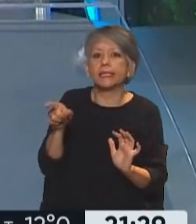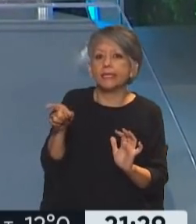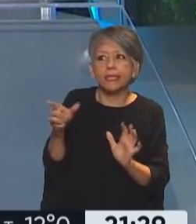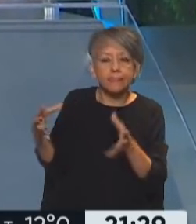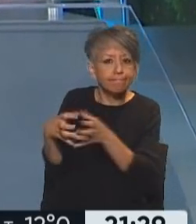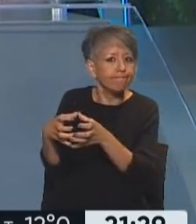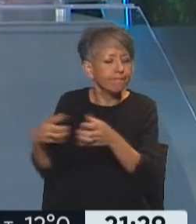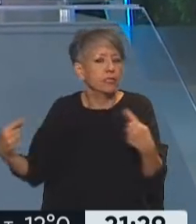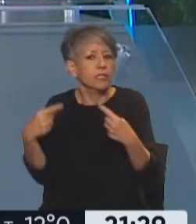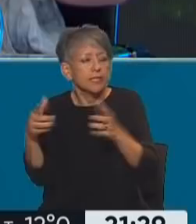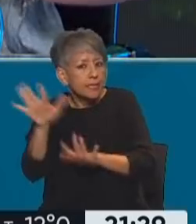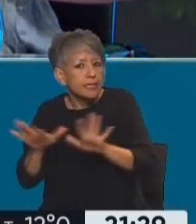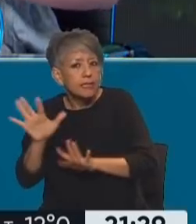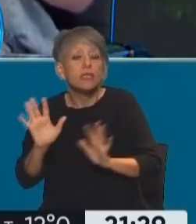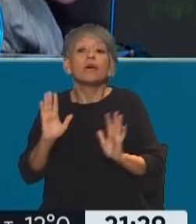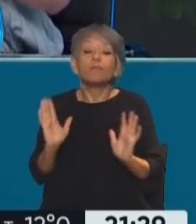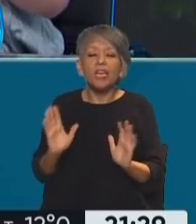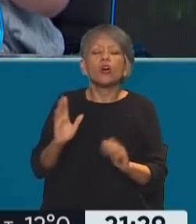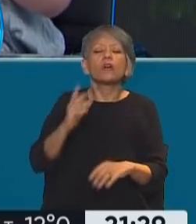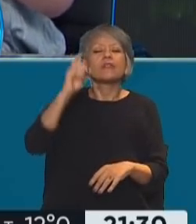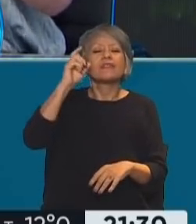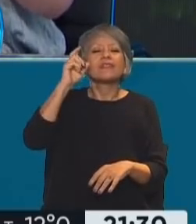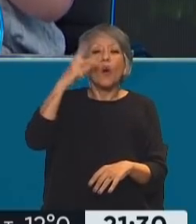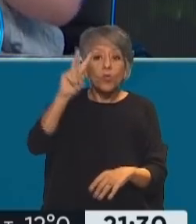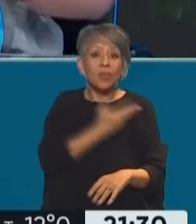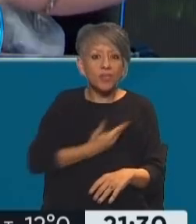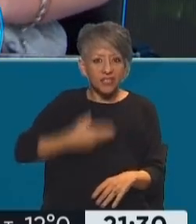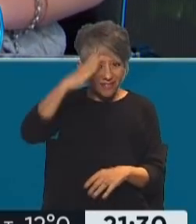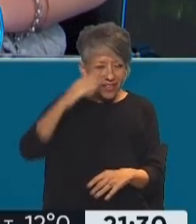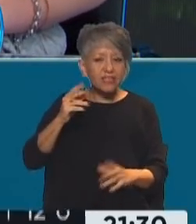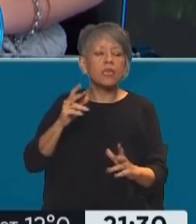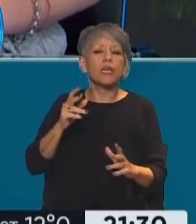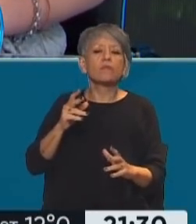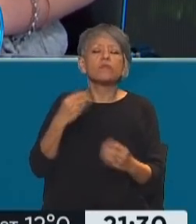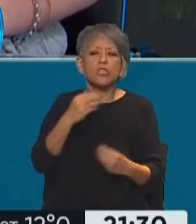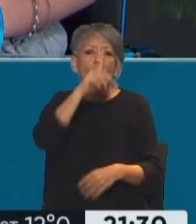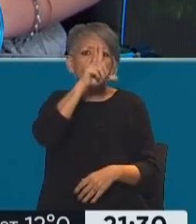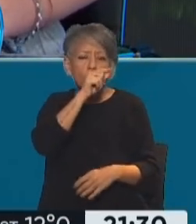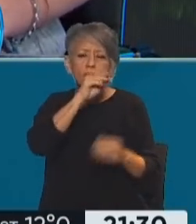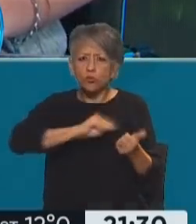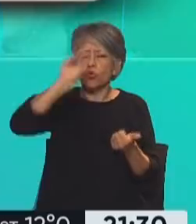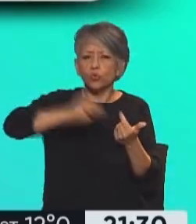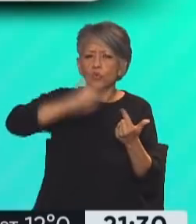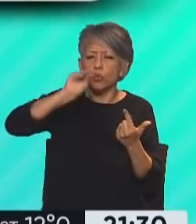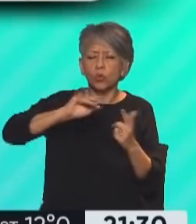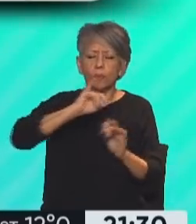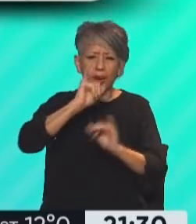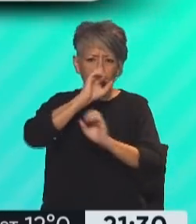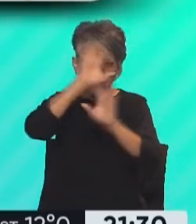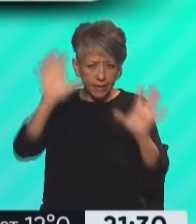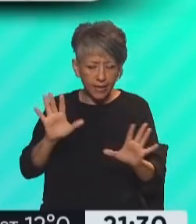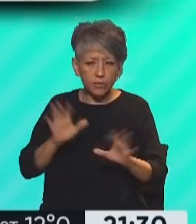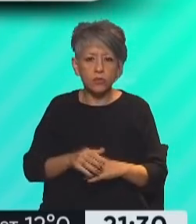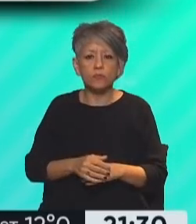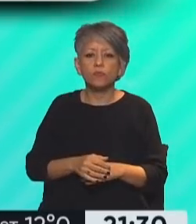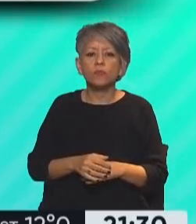por eso después la vicepresidenta sale a aclarar en esta serie de tweets que ahora sí podemos pasar esta desmentida, si se